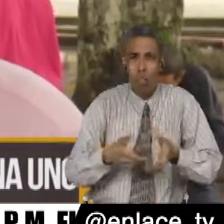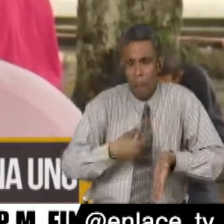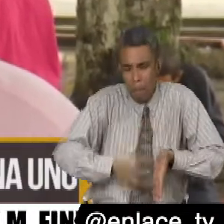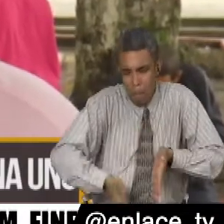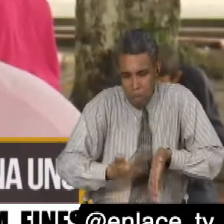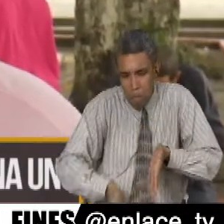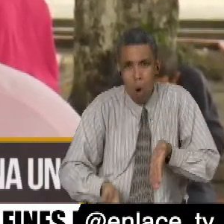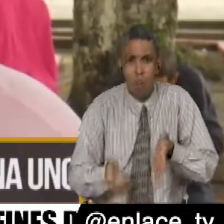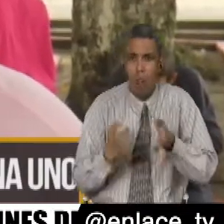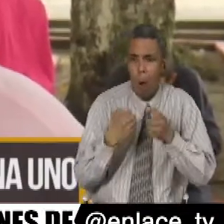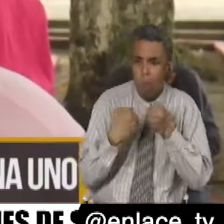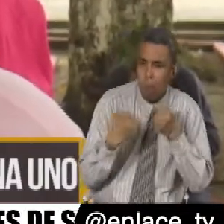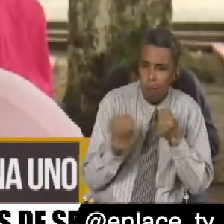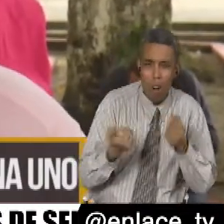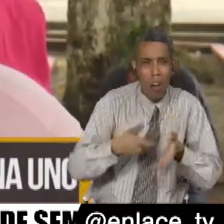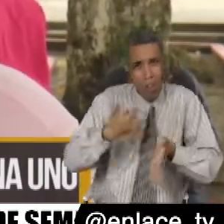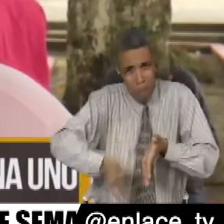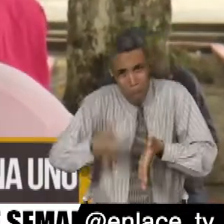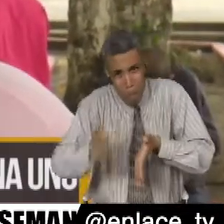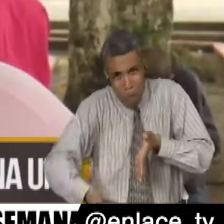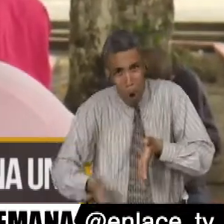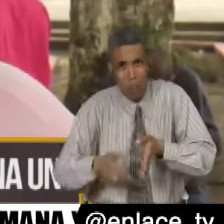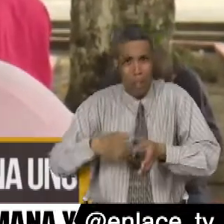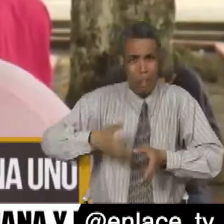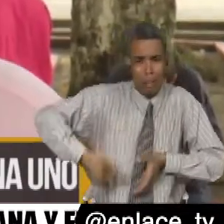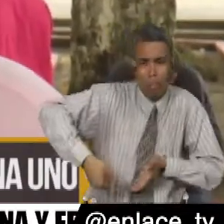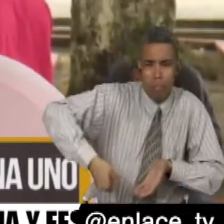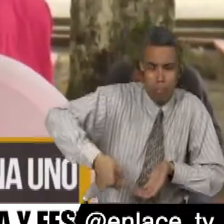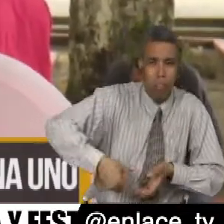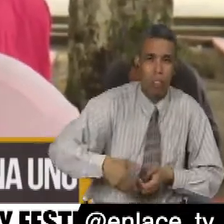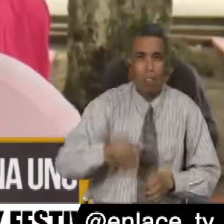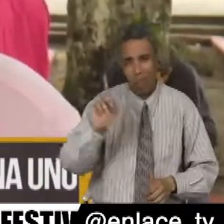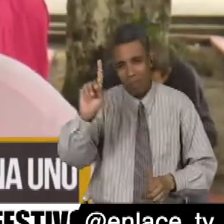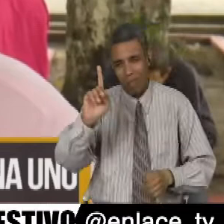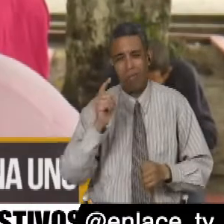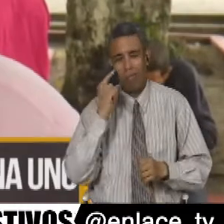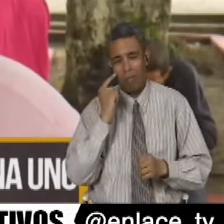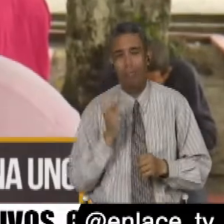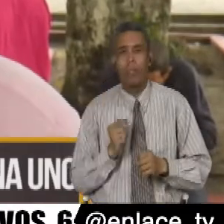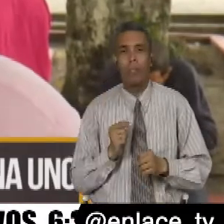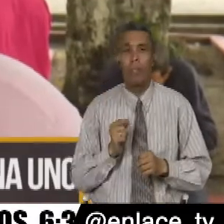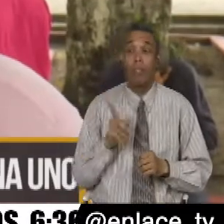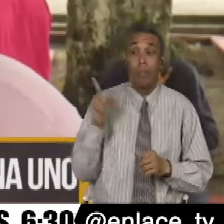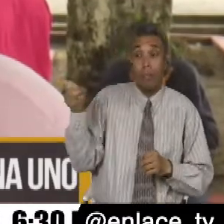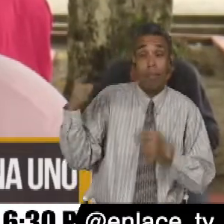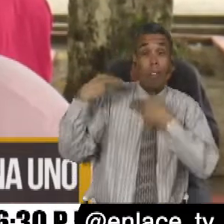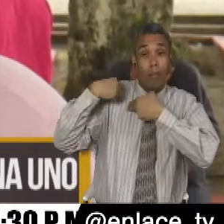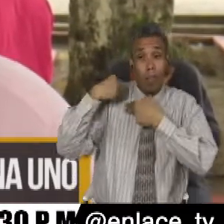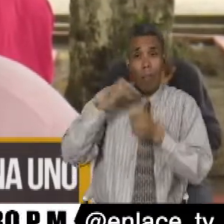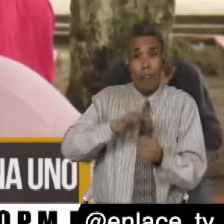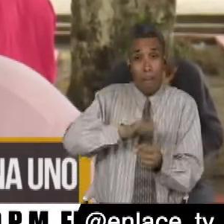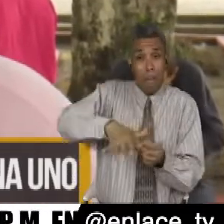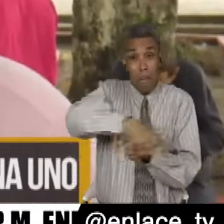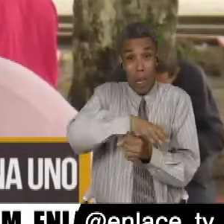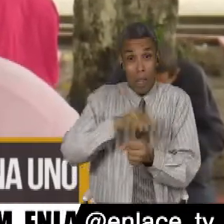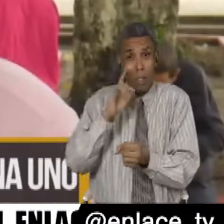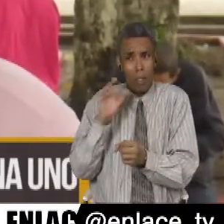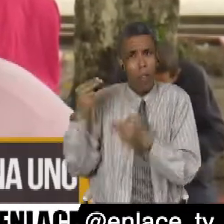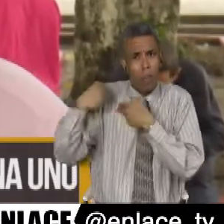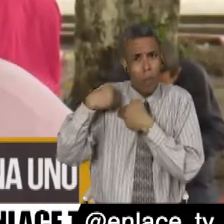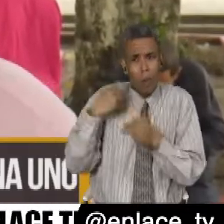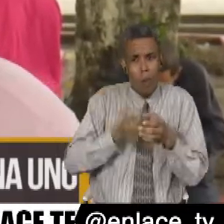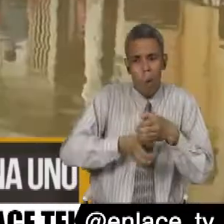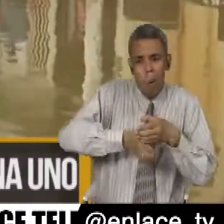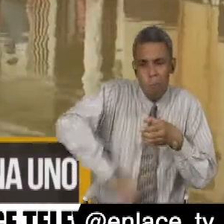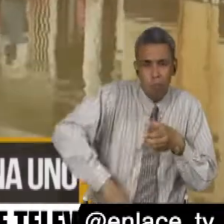eso en relación con los caños pues la competencia es de medio ambiente en la que de limpiar los dos caños pero también hay que entender que esos caños están